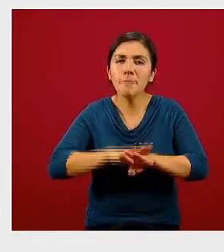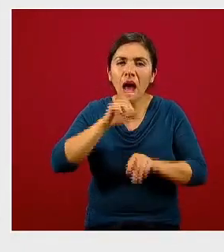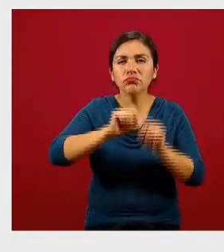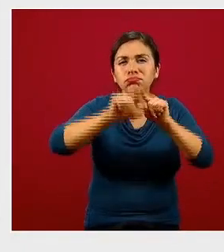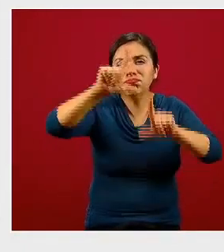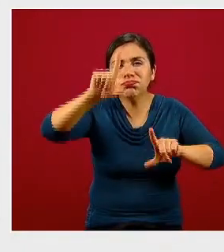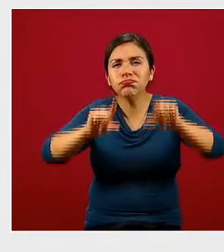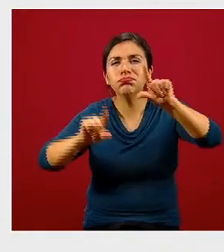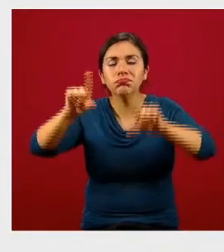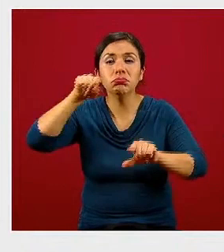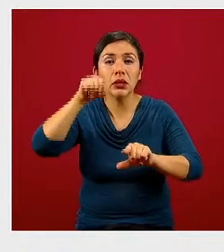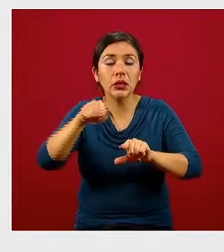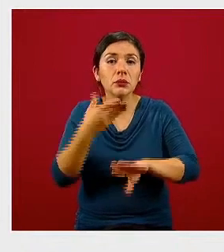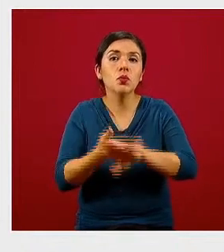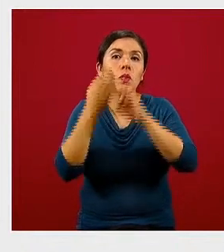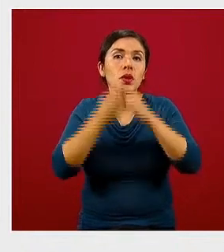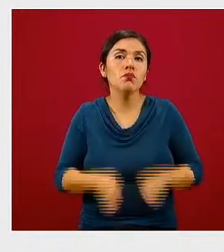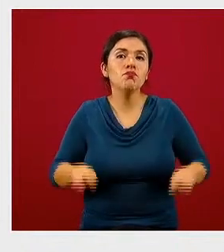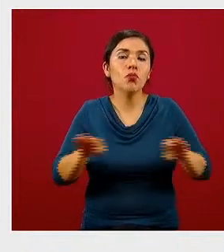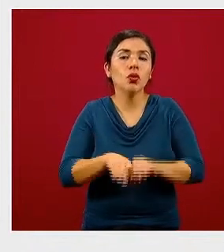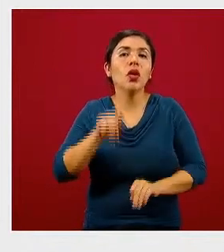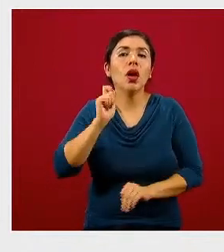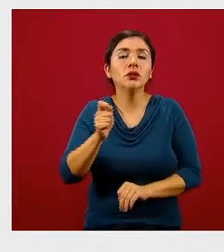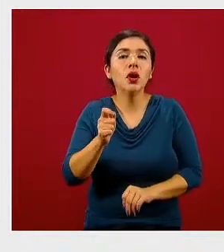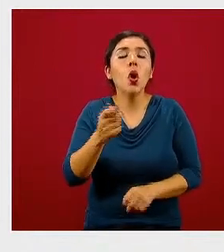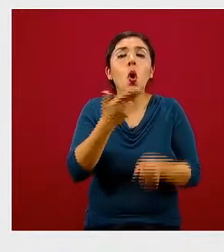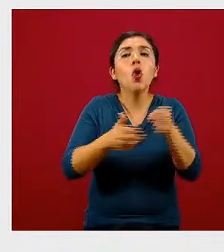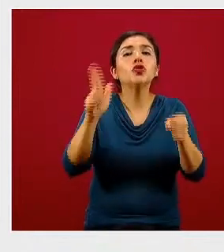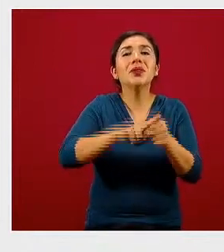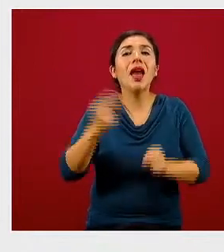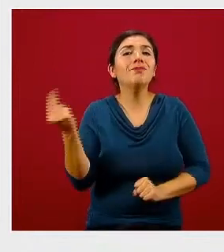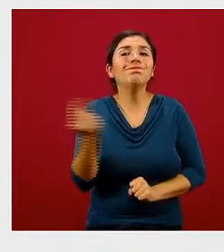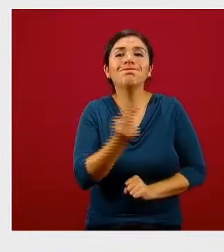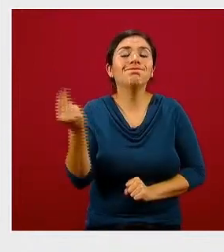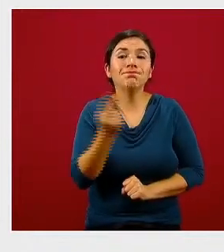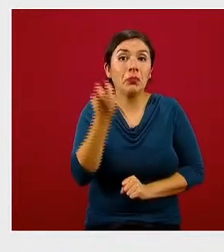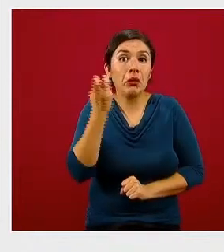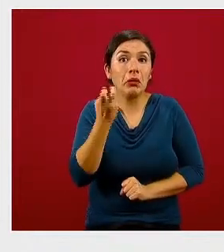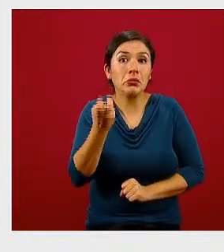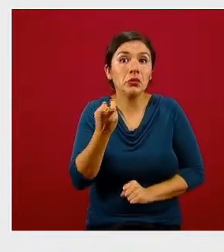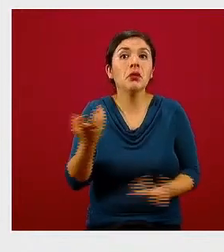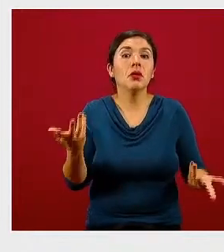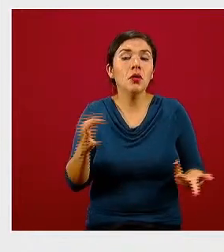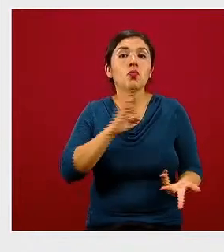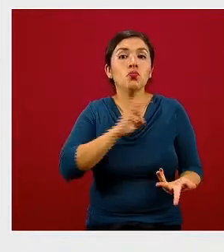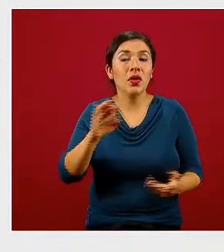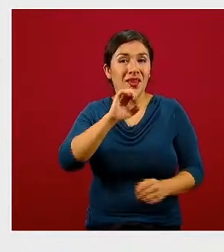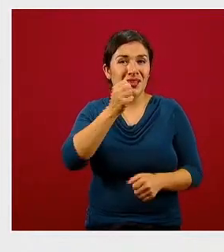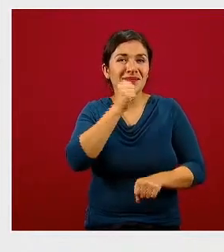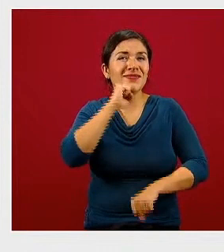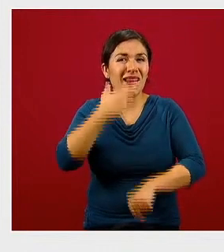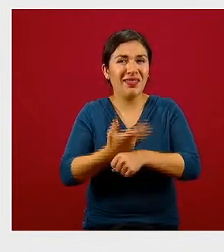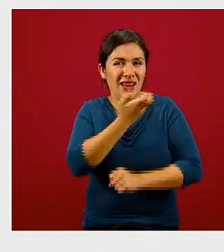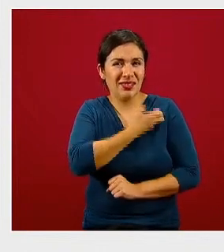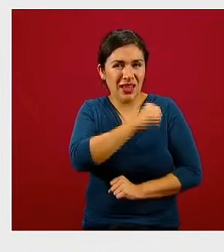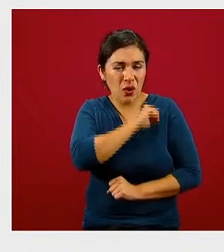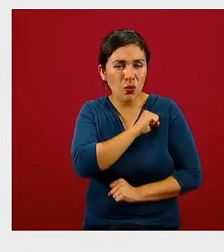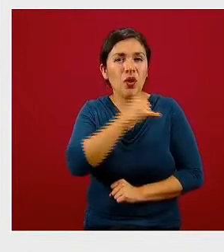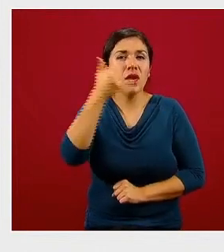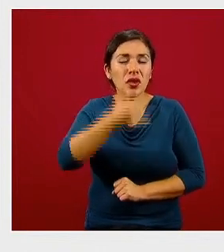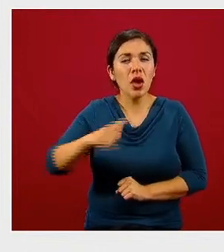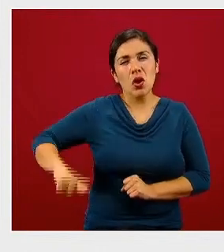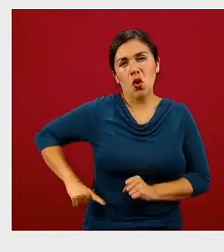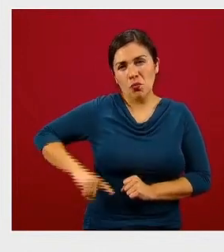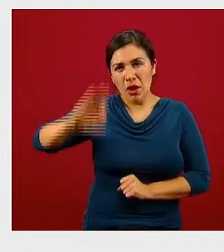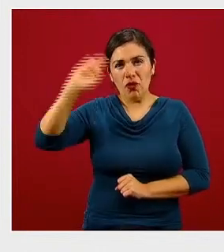que es algo muy, muy importante, que es la demanda hospitalaria, que le ha permitido a la Secretaría de Salud y a todo el